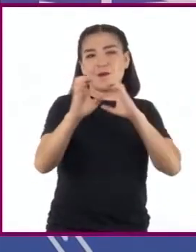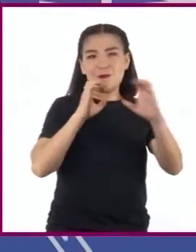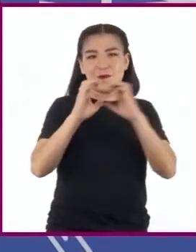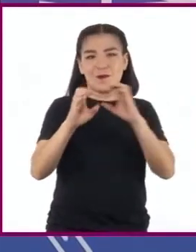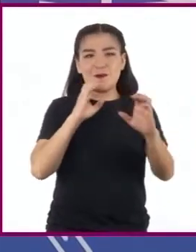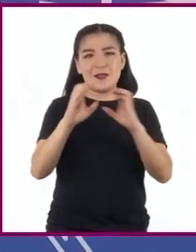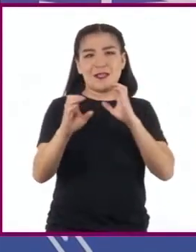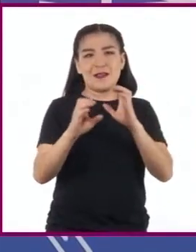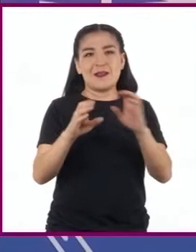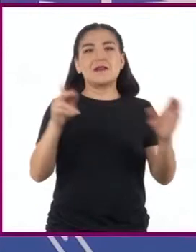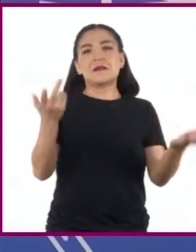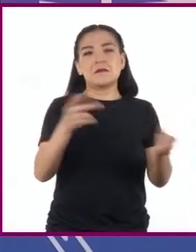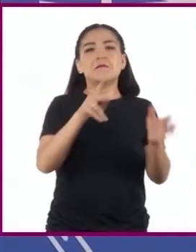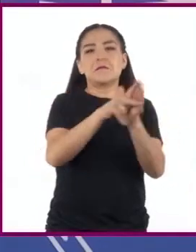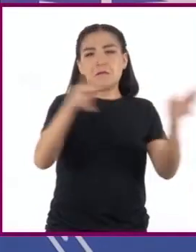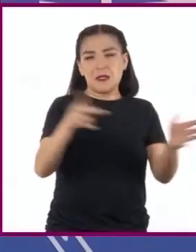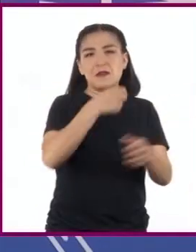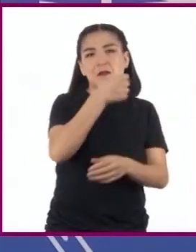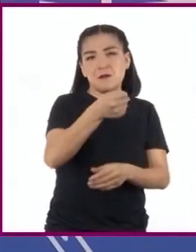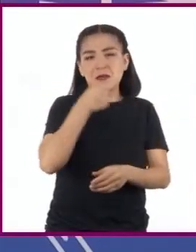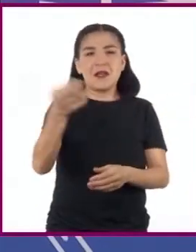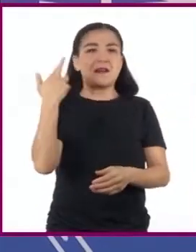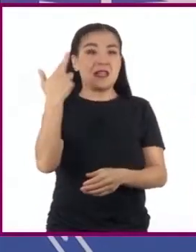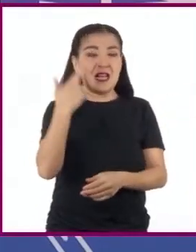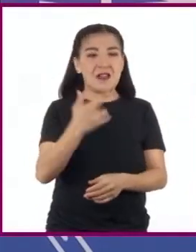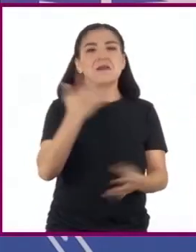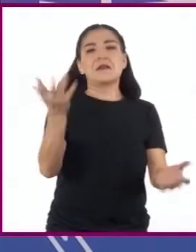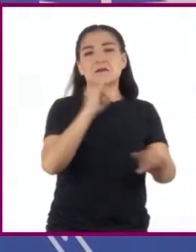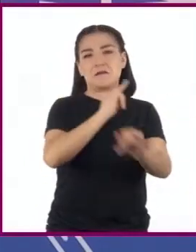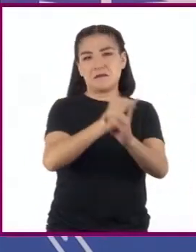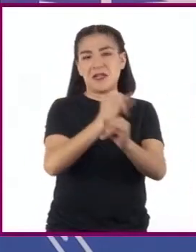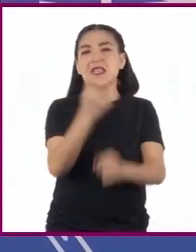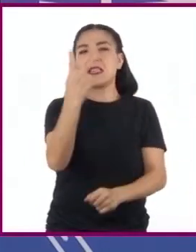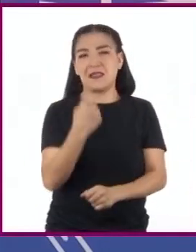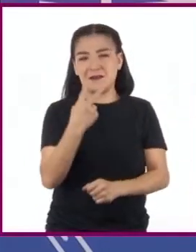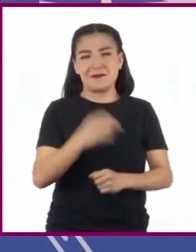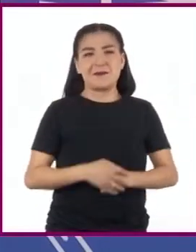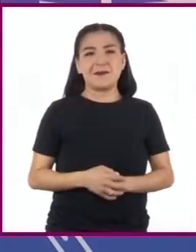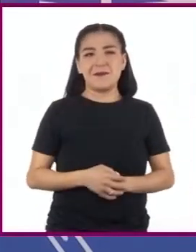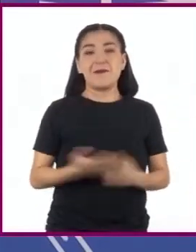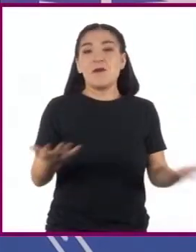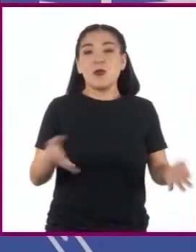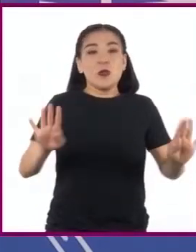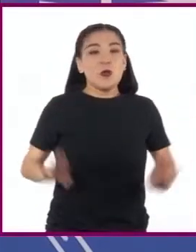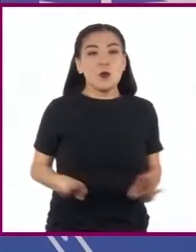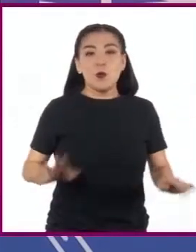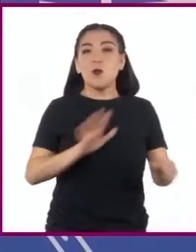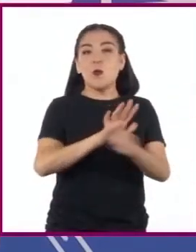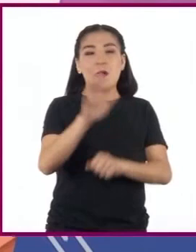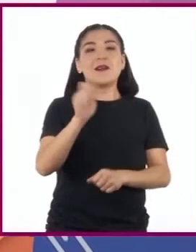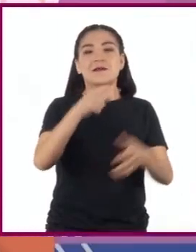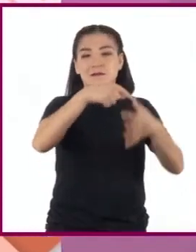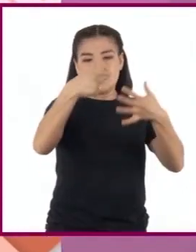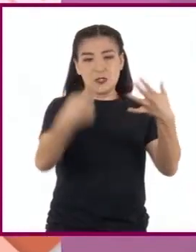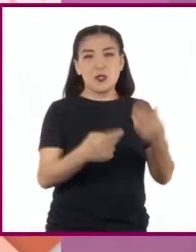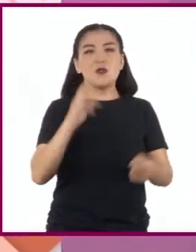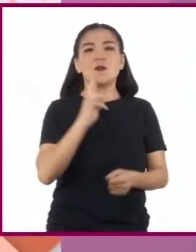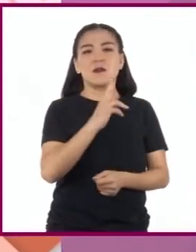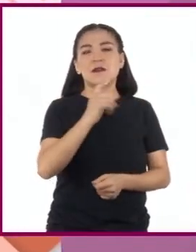comunicación, prensa, radio, televisión o internet. Y las características de la noticia